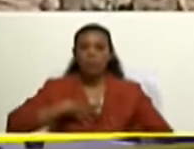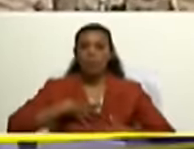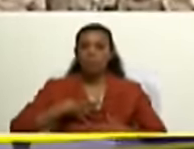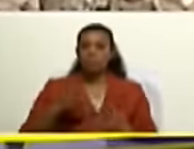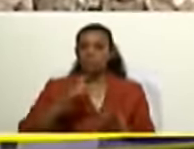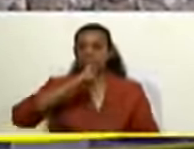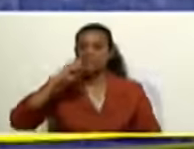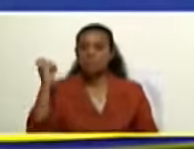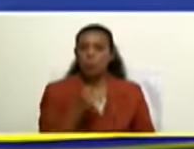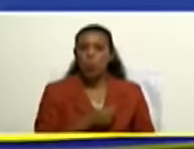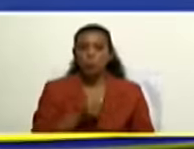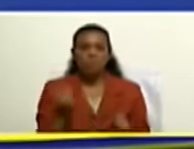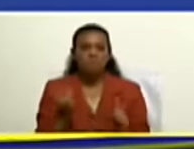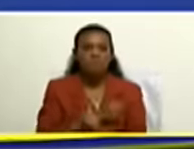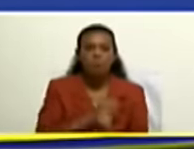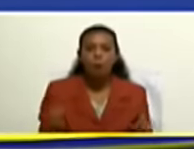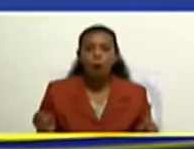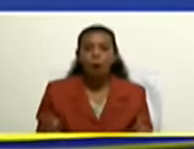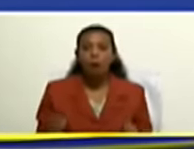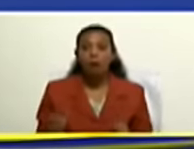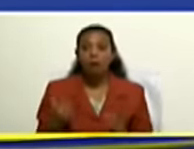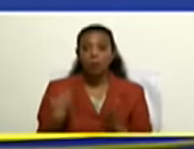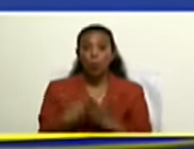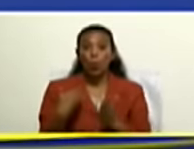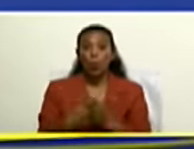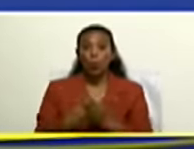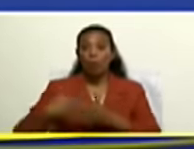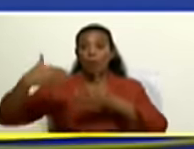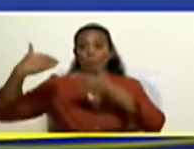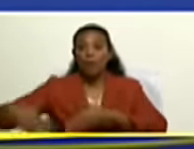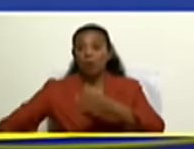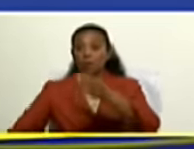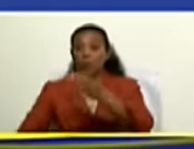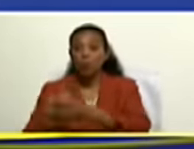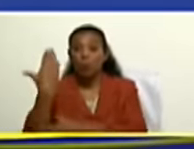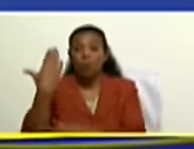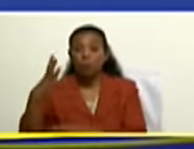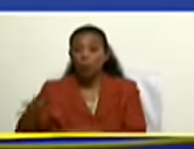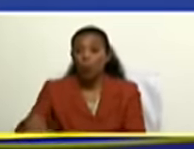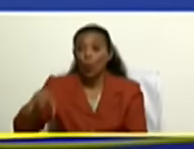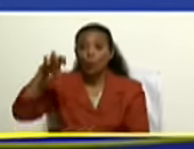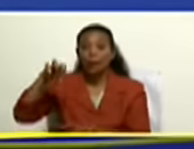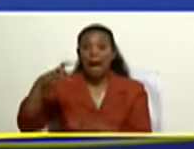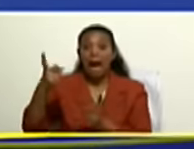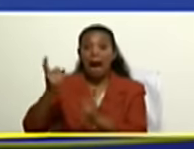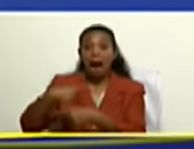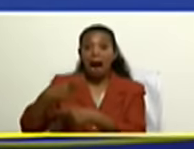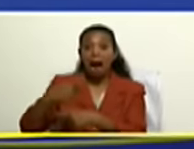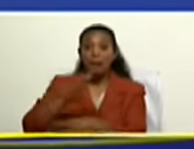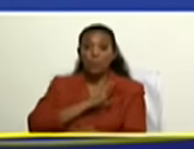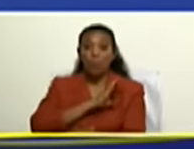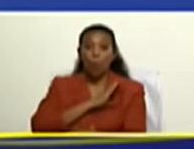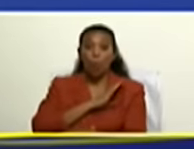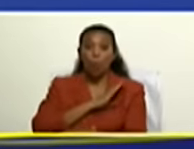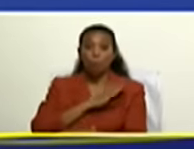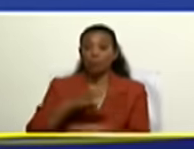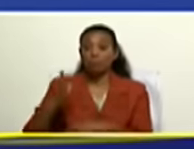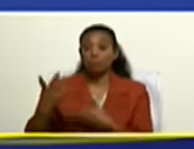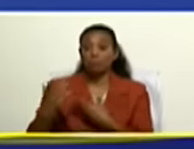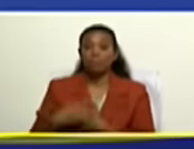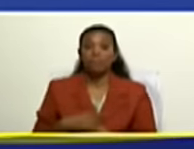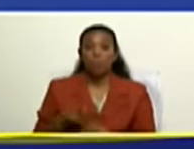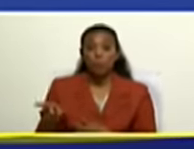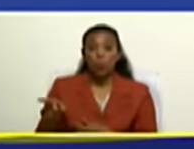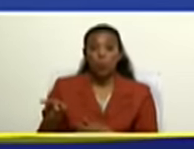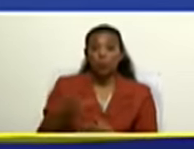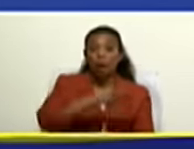En el momento en que licitan esos bloques de gas en un mar por delimitar y se atreven incluso